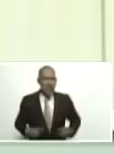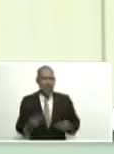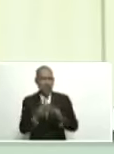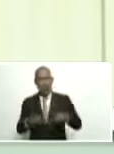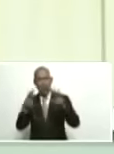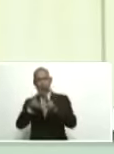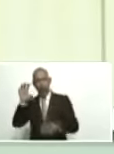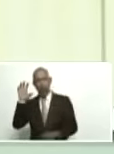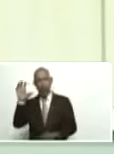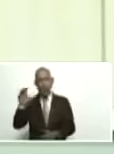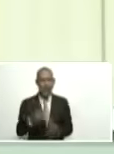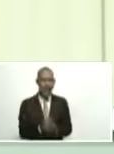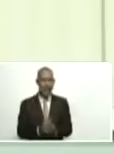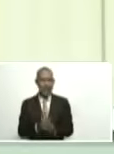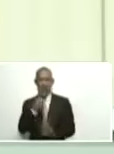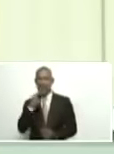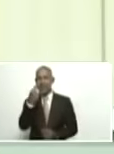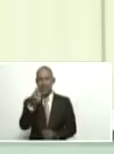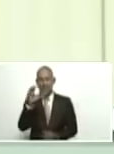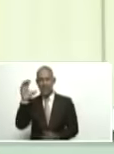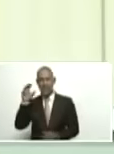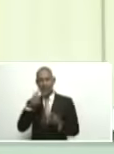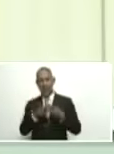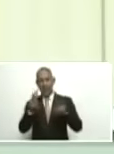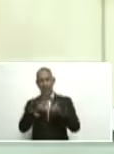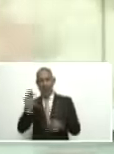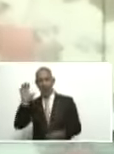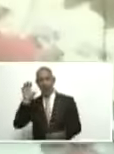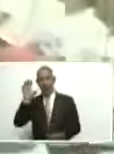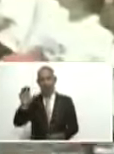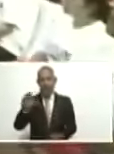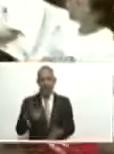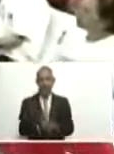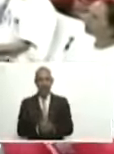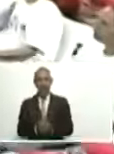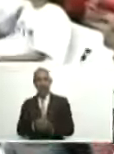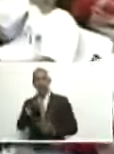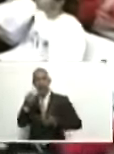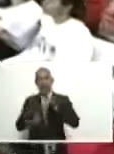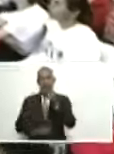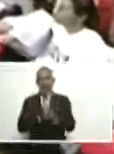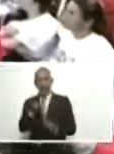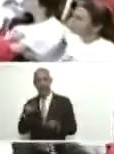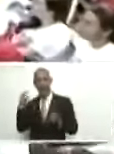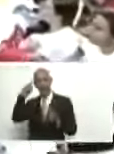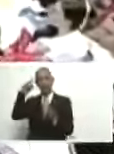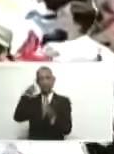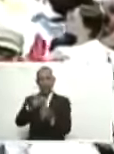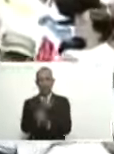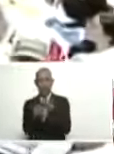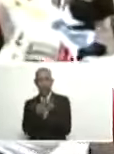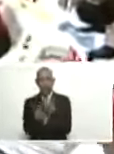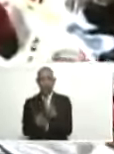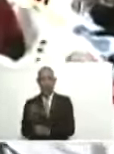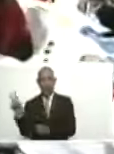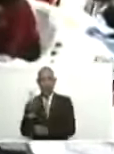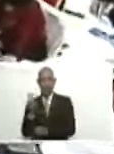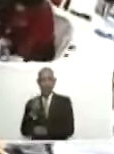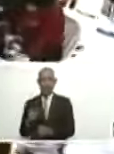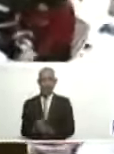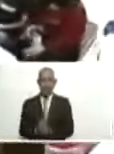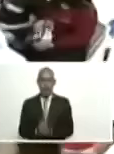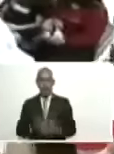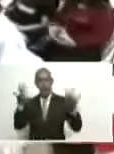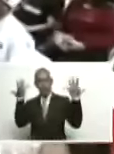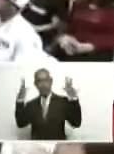patria, cuando decimos valores de la patria, los valores de la valentía y del amor por Venezuela. Vamos a darle un